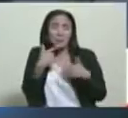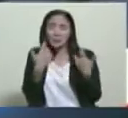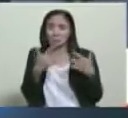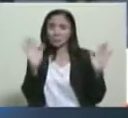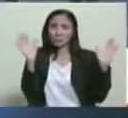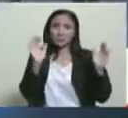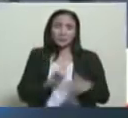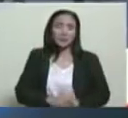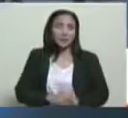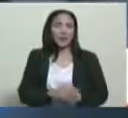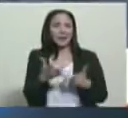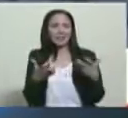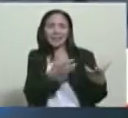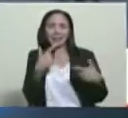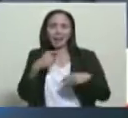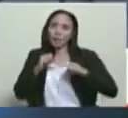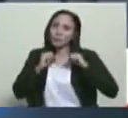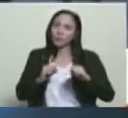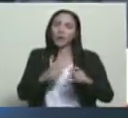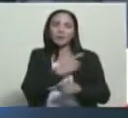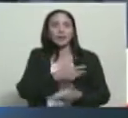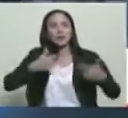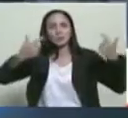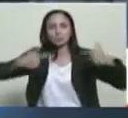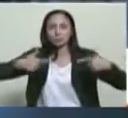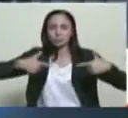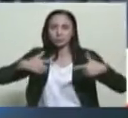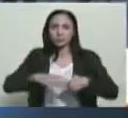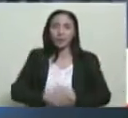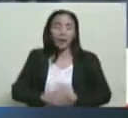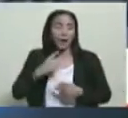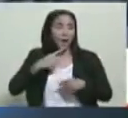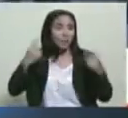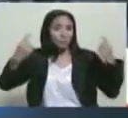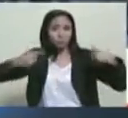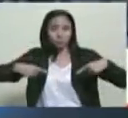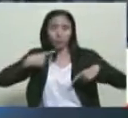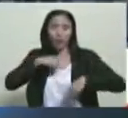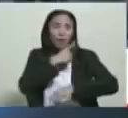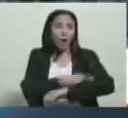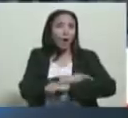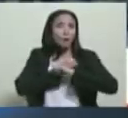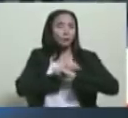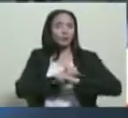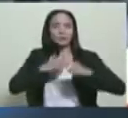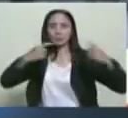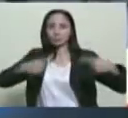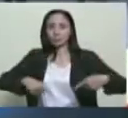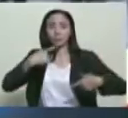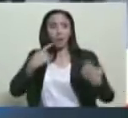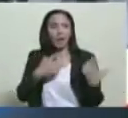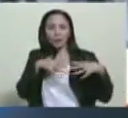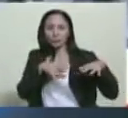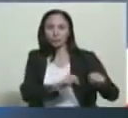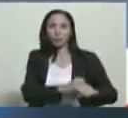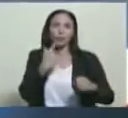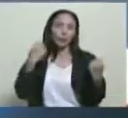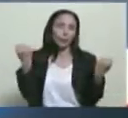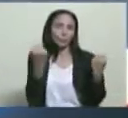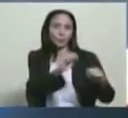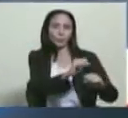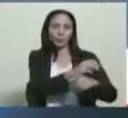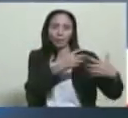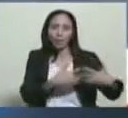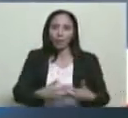pueblo jamás se va a rendir. Enfrentaríamos con dignidad y firmeza cualquier intento de invasión militar del